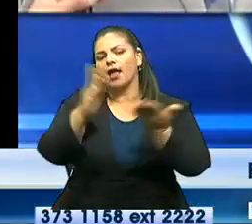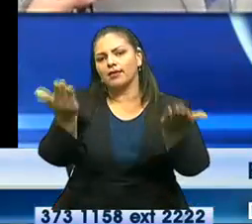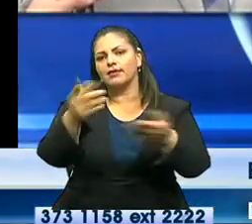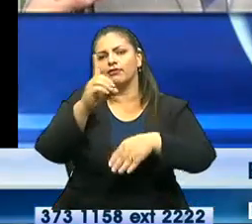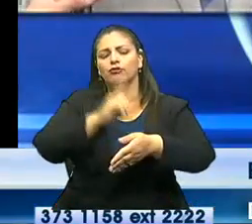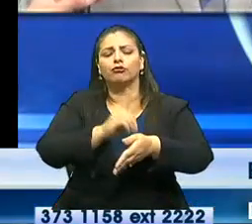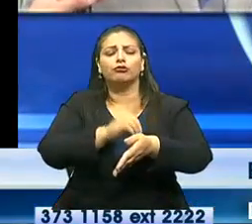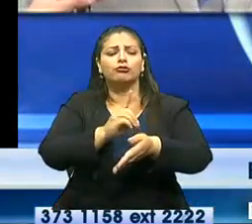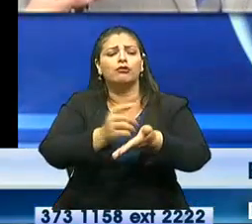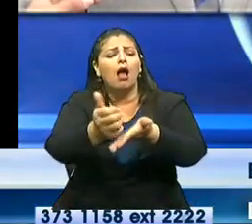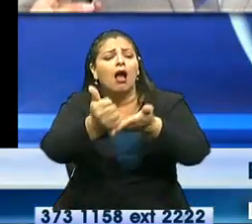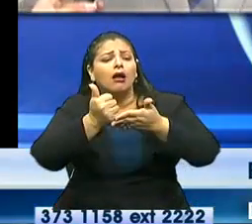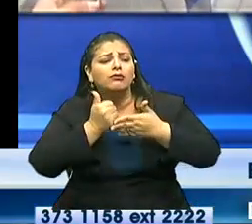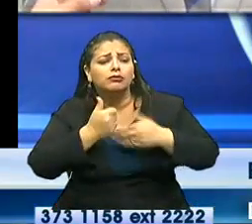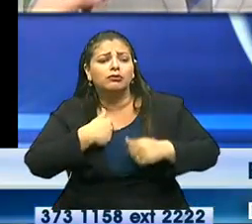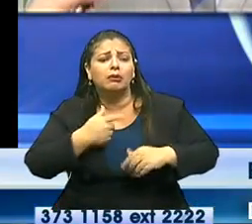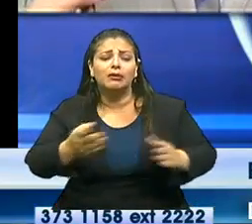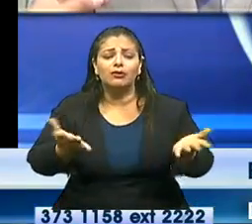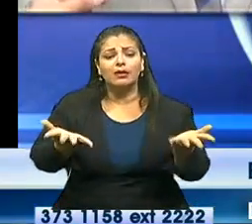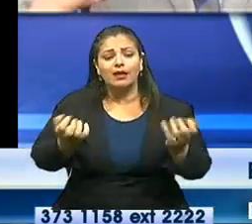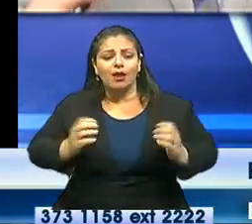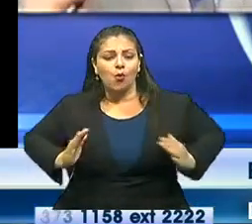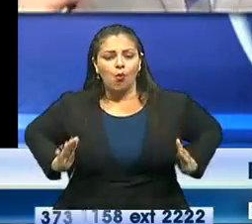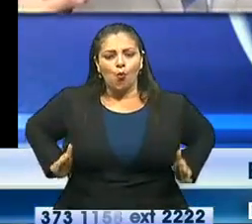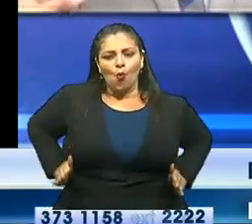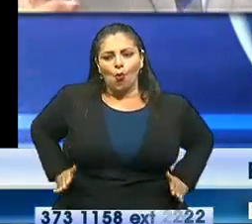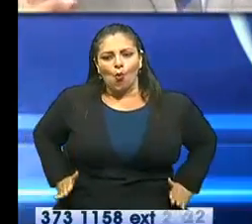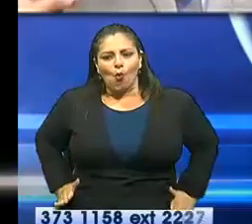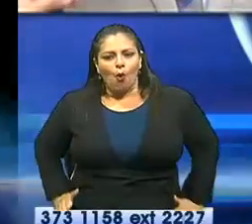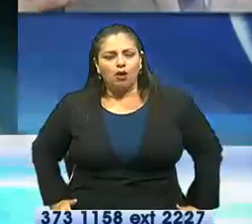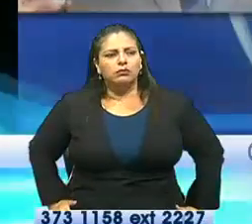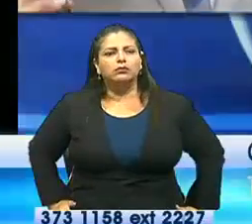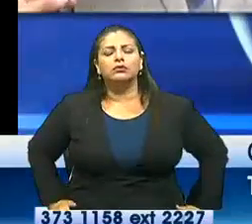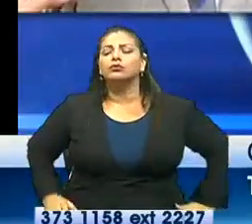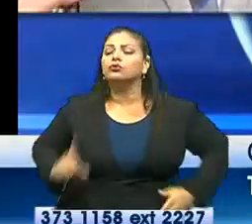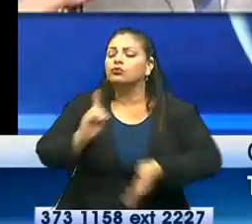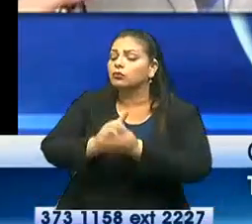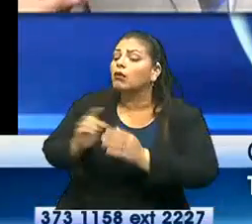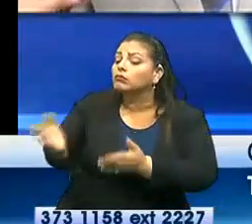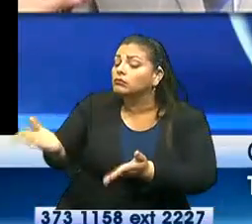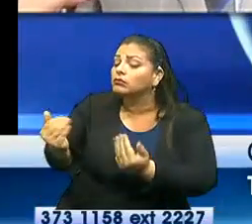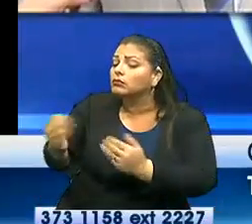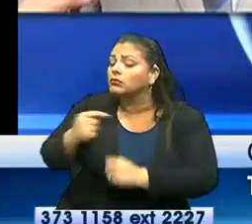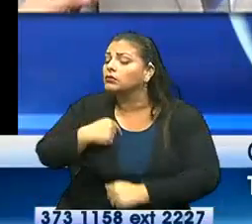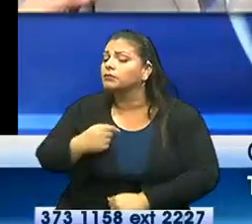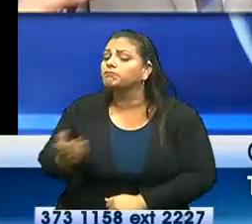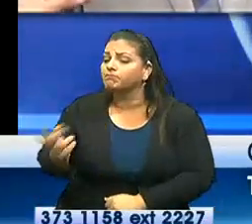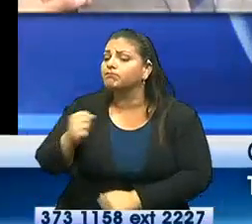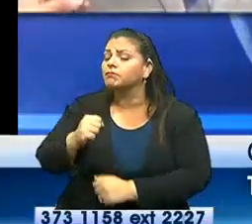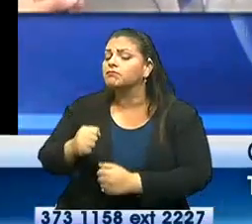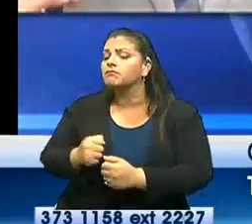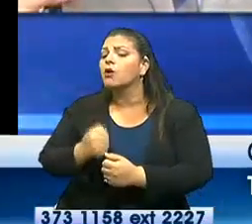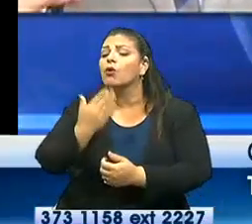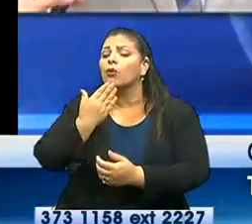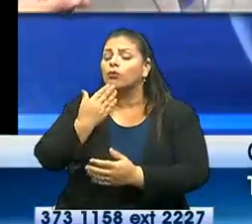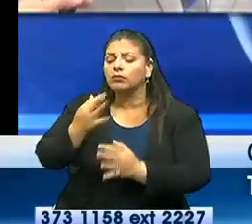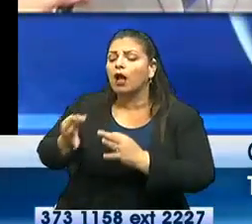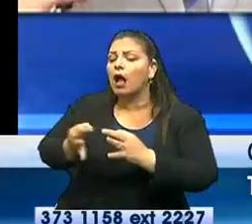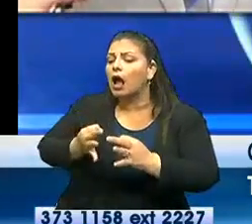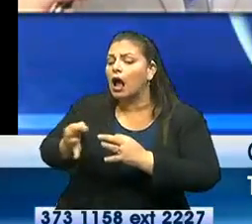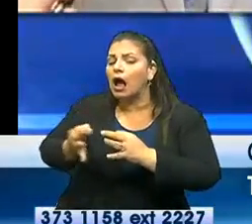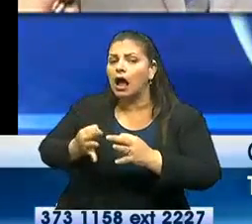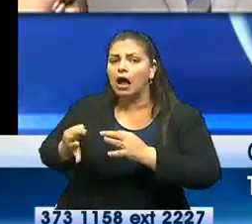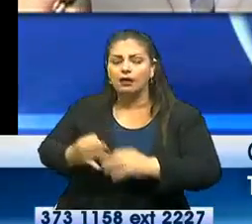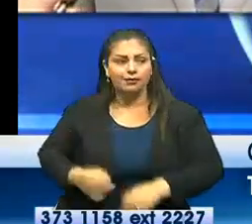un médico de la Policía Nacional, en teoría, que ha realizado la operación y posteriormente la chica